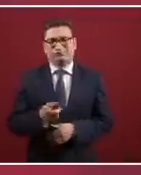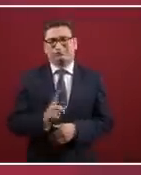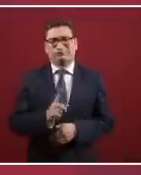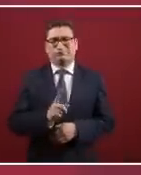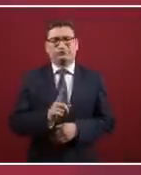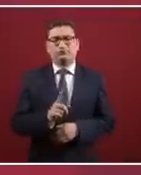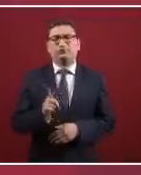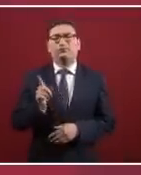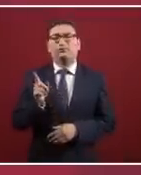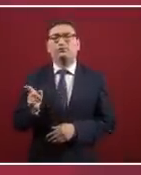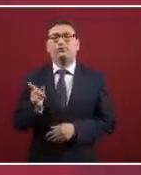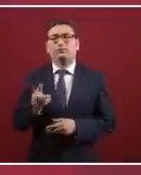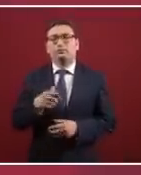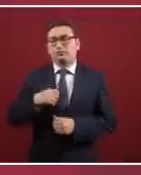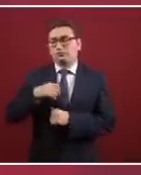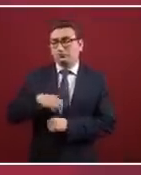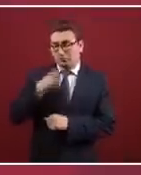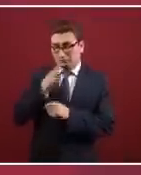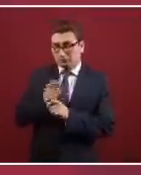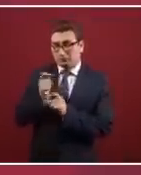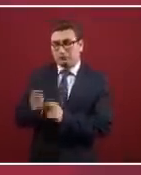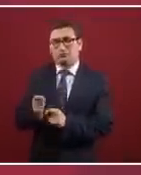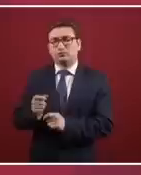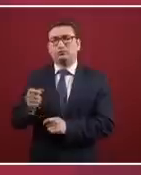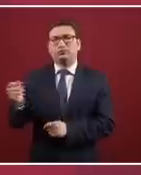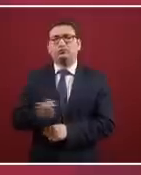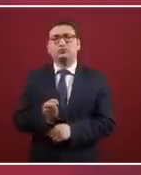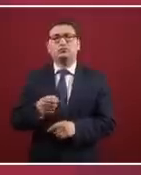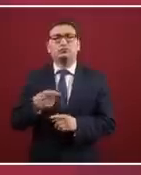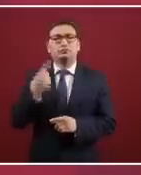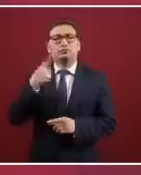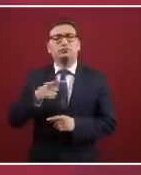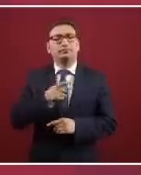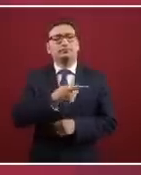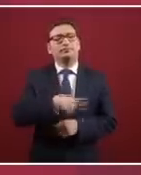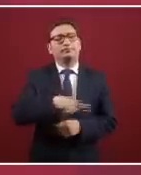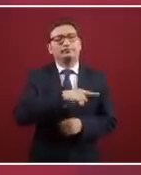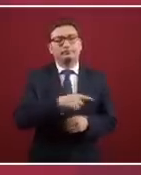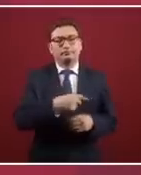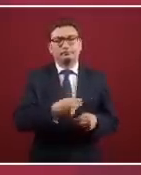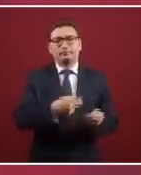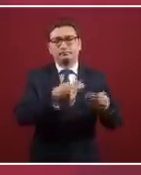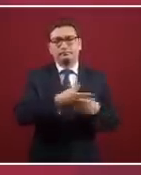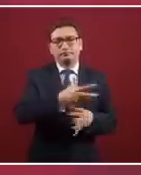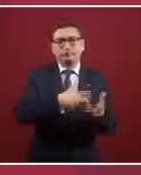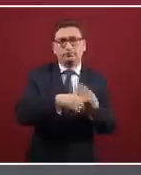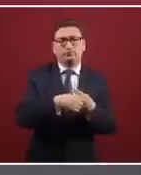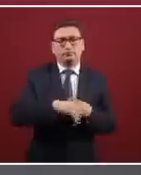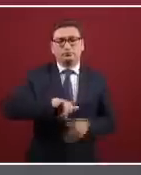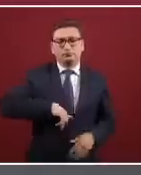el defensor de los grupos de intereses creados.